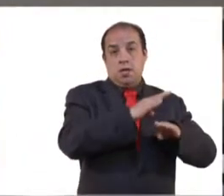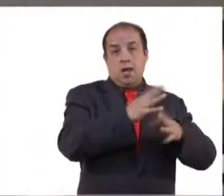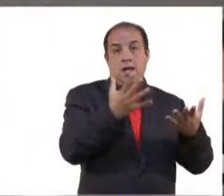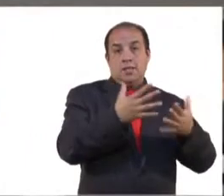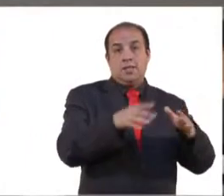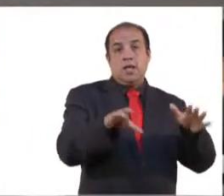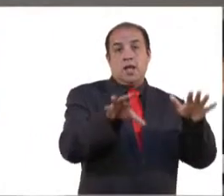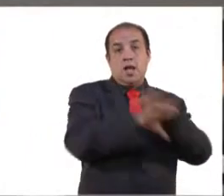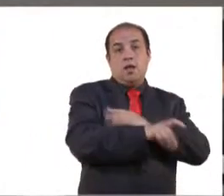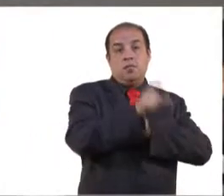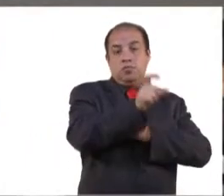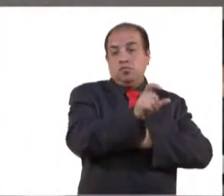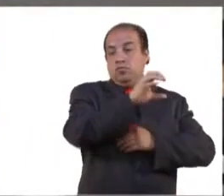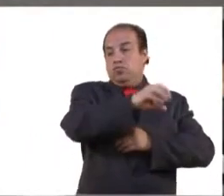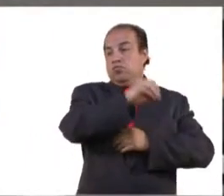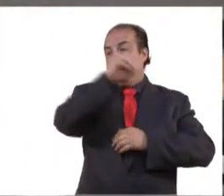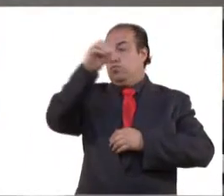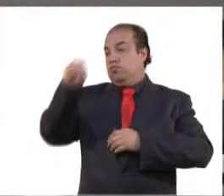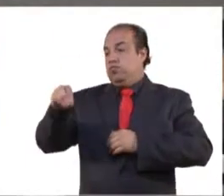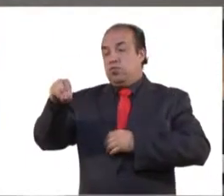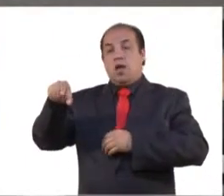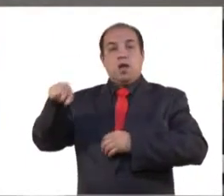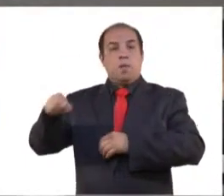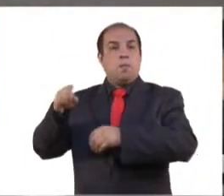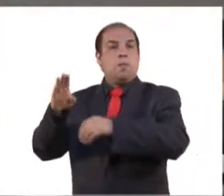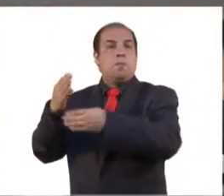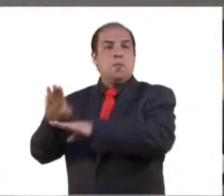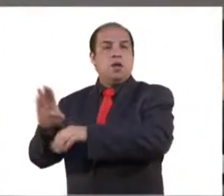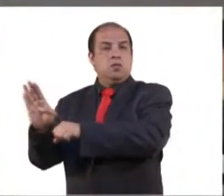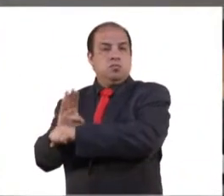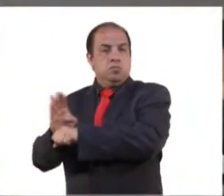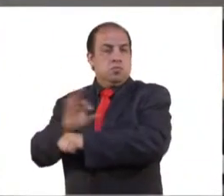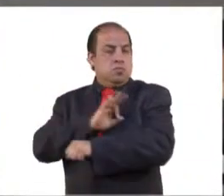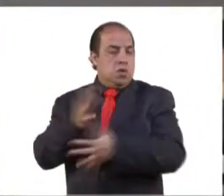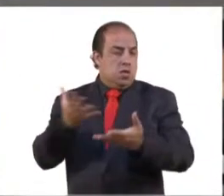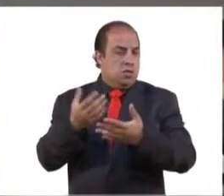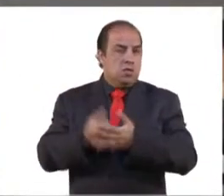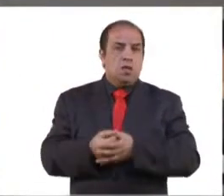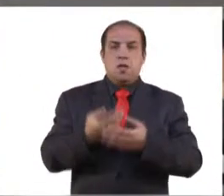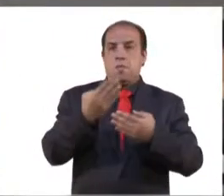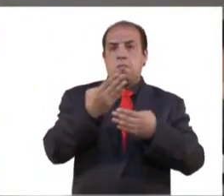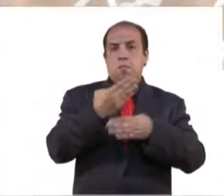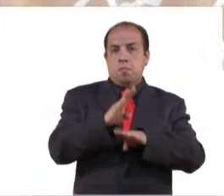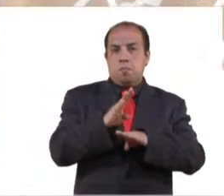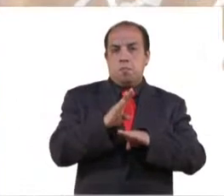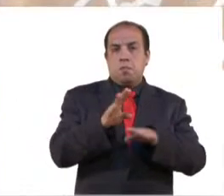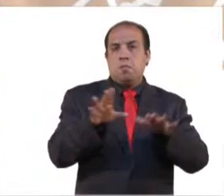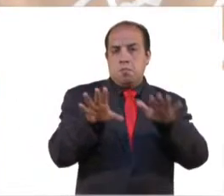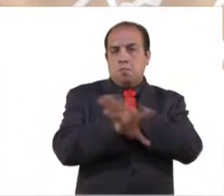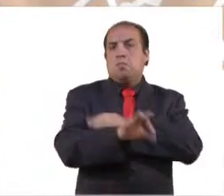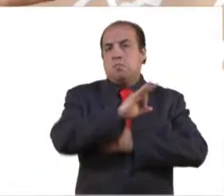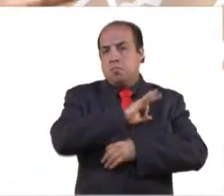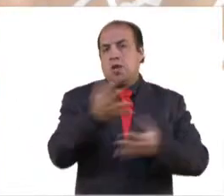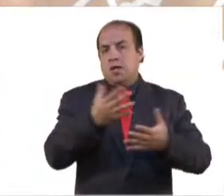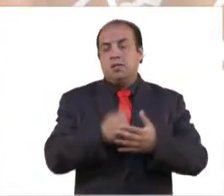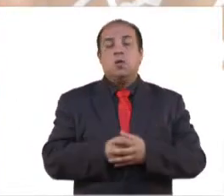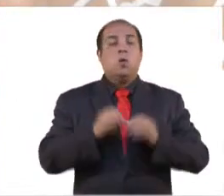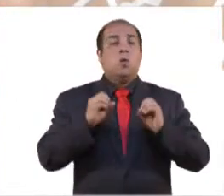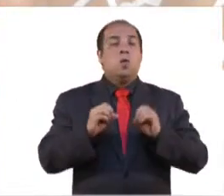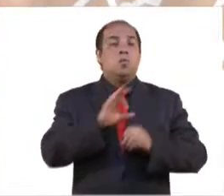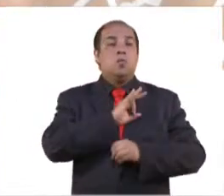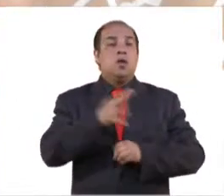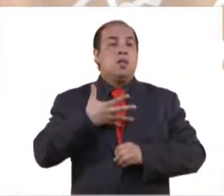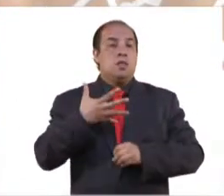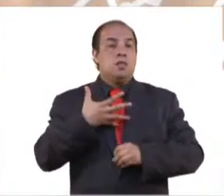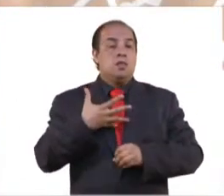fondos al Banco del Bienestar. Se puede hacer como cualquier banco, una transacción interbancaria se puede realizar, o ellos pueden mantener